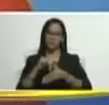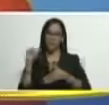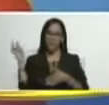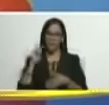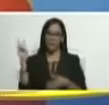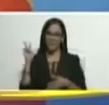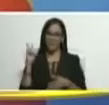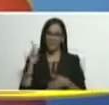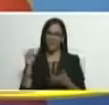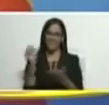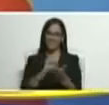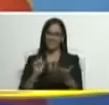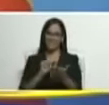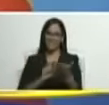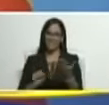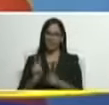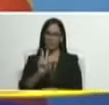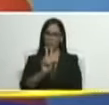Venezuela se escribe con B.